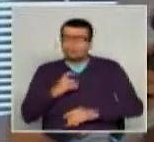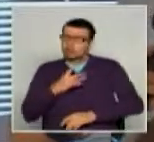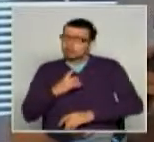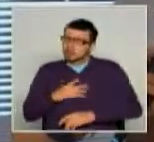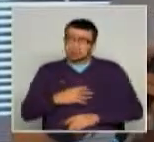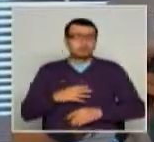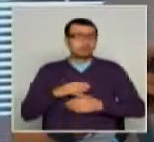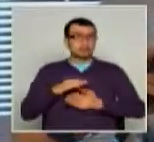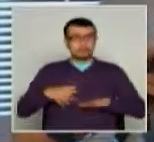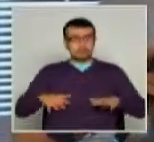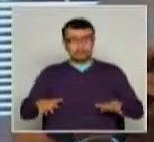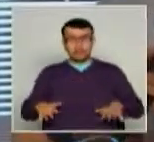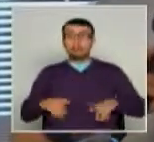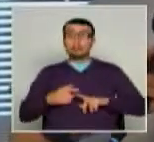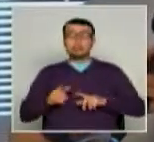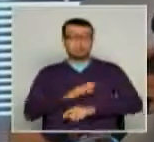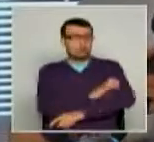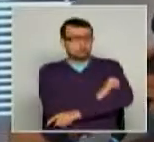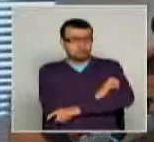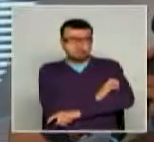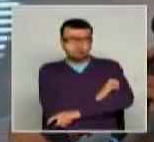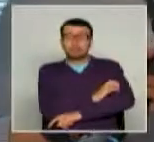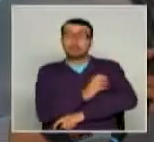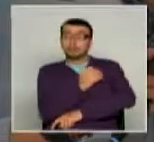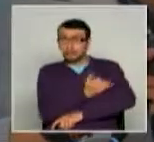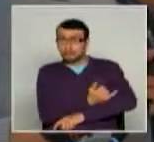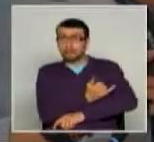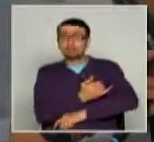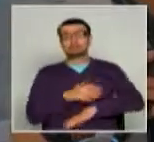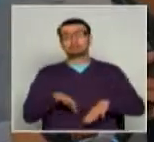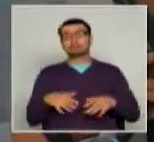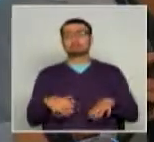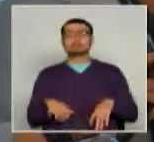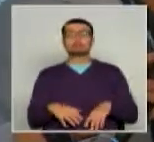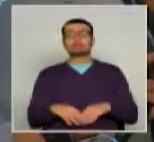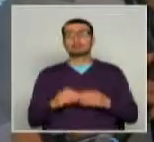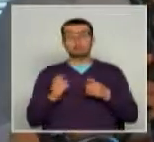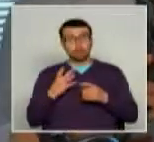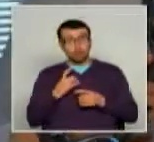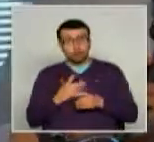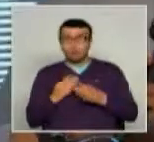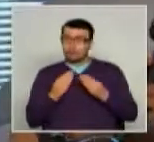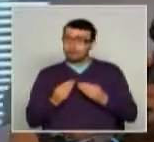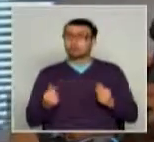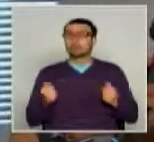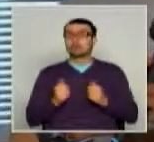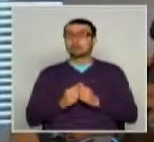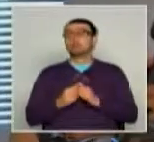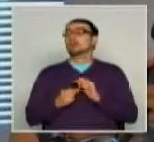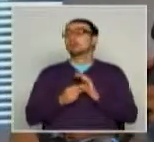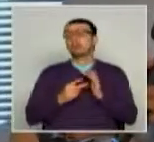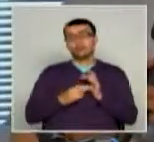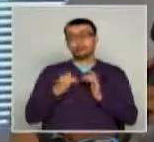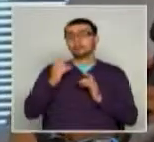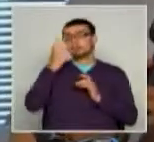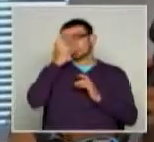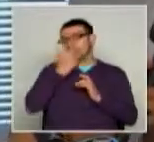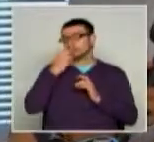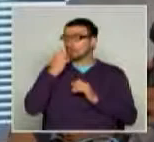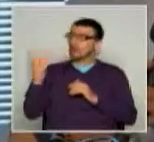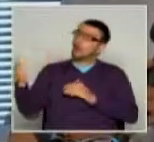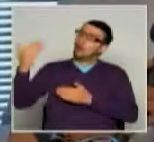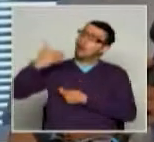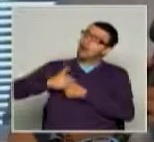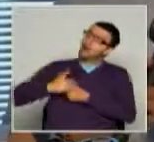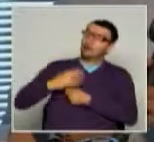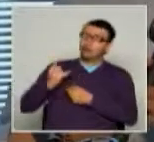pero el músculo usted relaja el músculo y el dolor empieza a desaparecer, Raúl. Entonces es maravilloso ver a esos pacientes cuando empiezan a